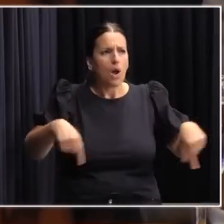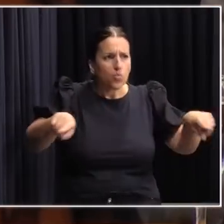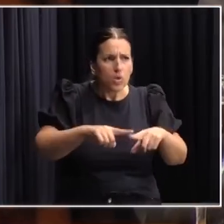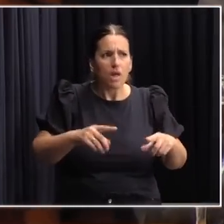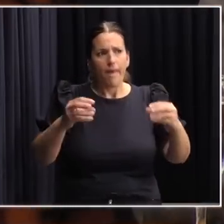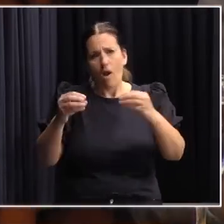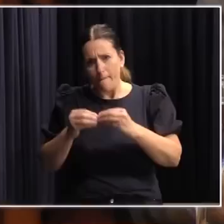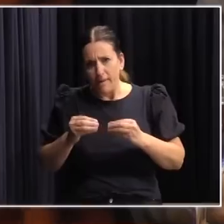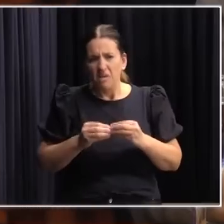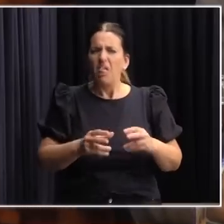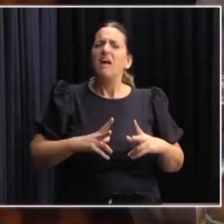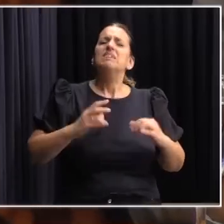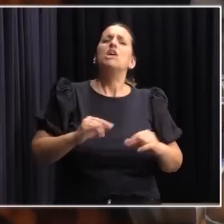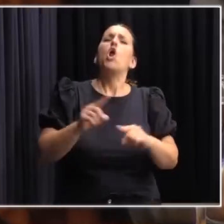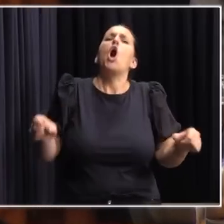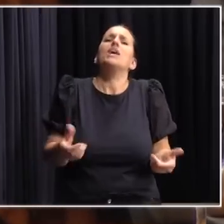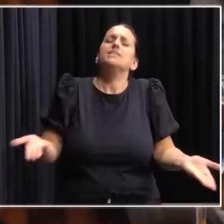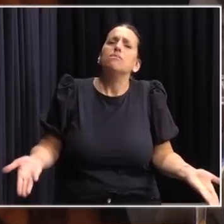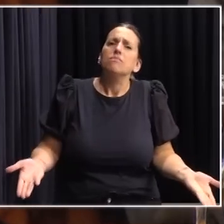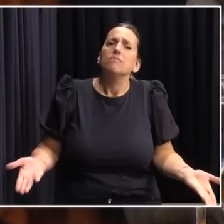de sus colegas, dicen, ¿la van a hacer o no la van a hacer?